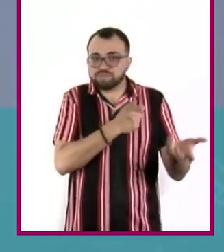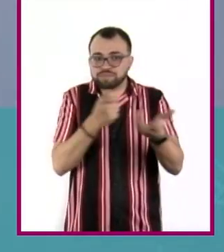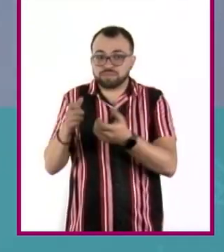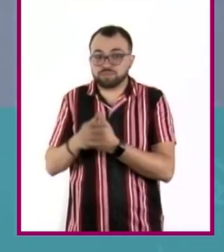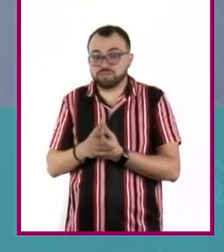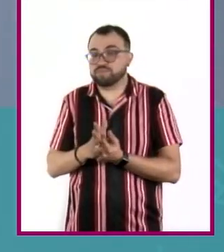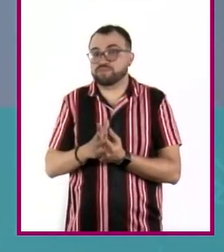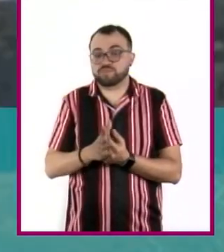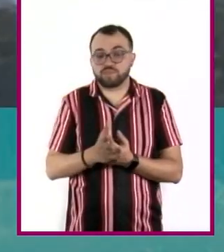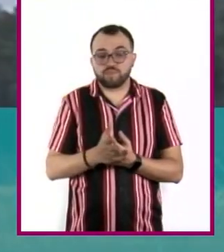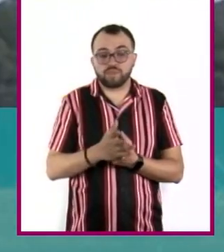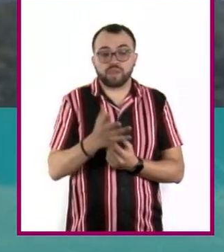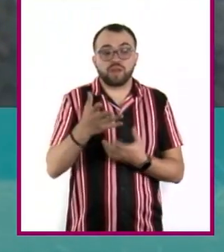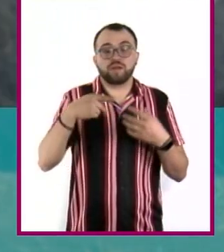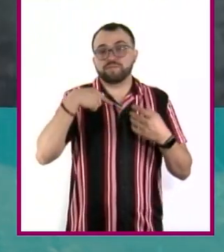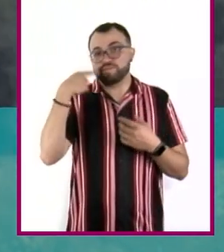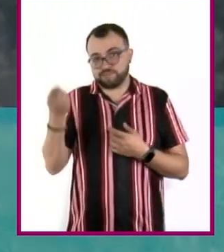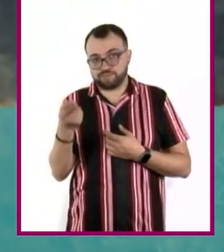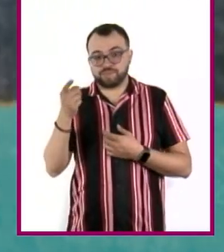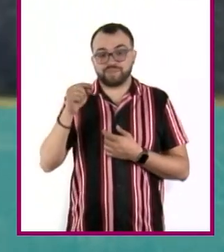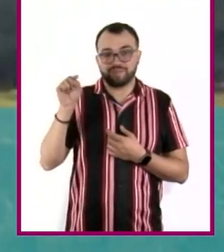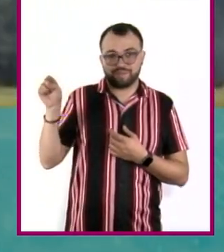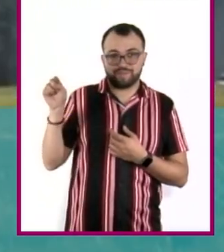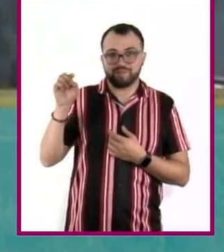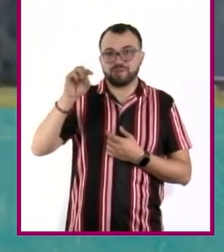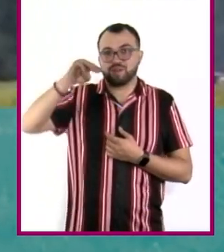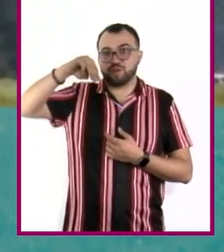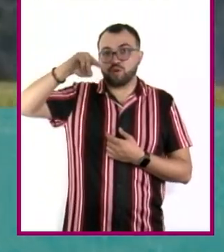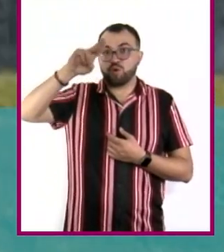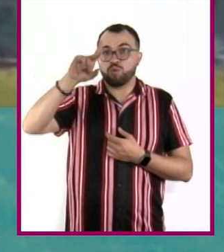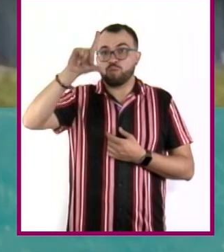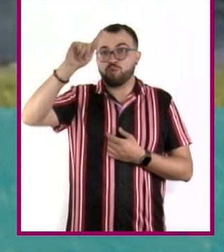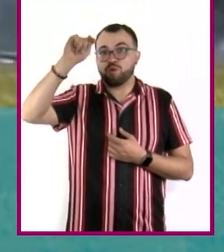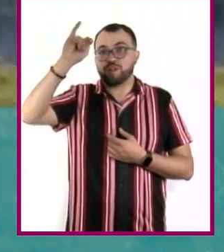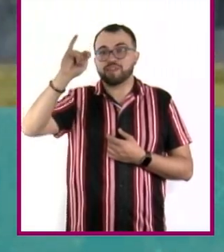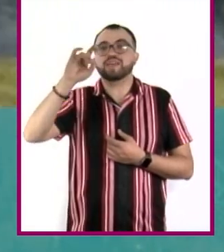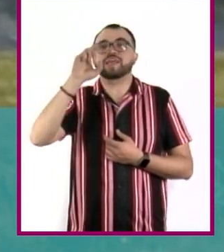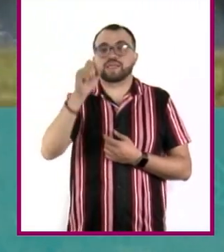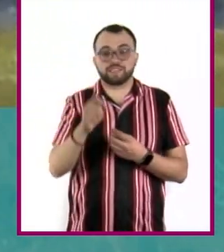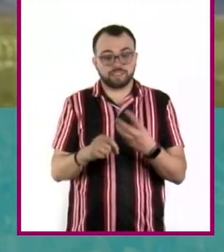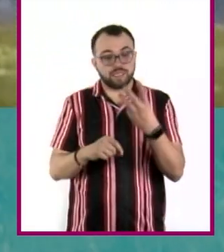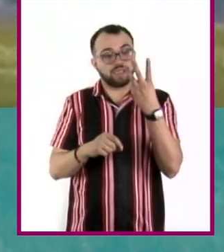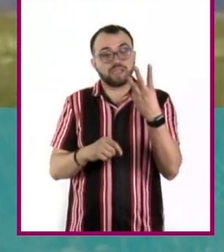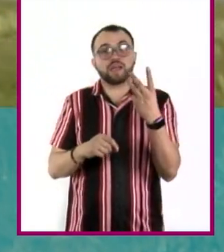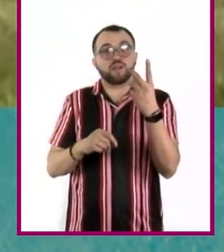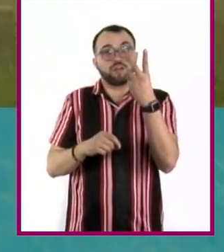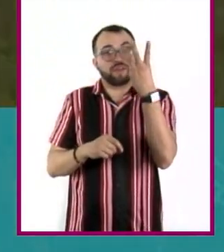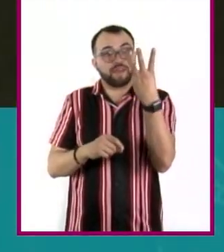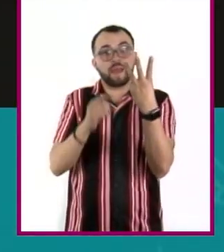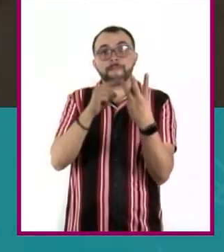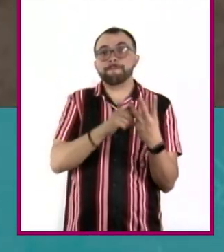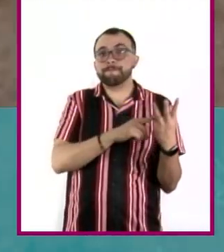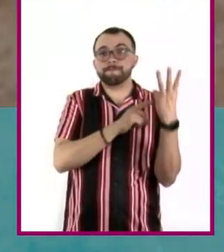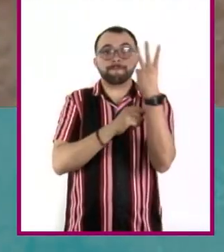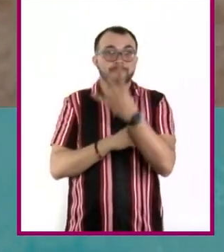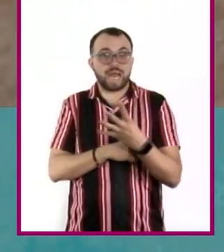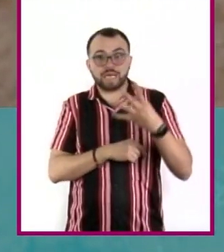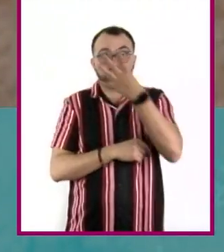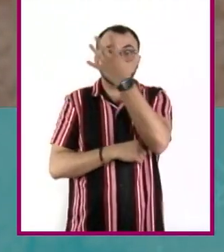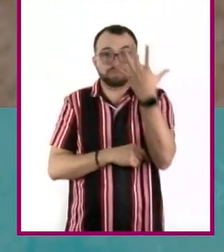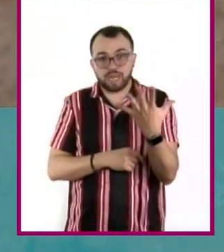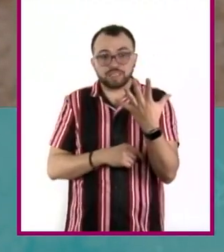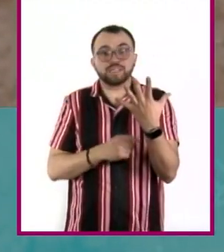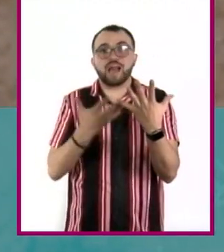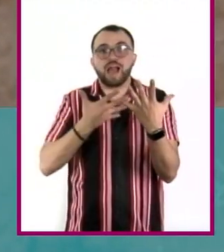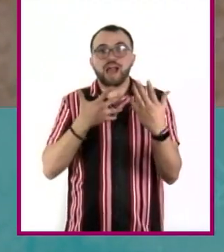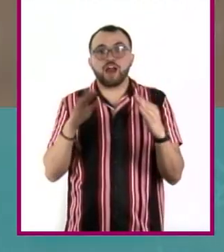Finalmente, el sistema multipolar se caracteriza por incluir más de 3 superpotencias y en que sus fuerzas no son tan desiguales.